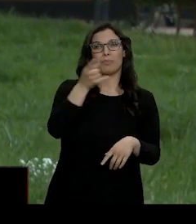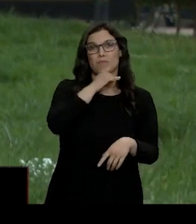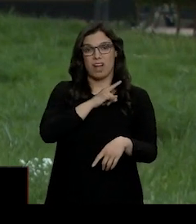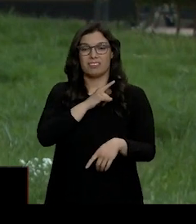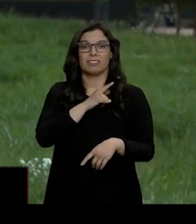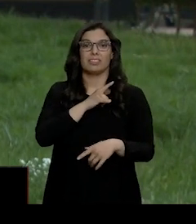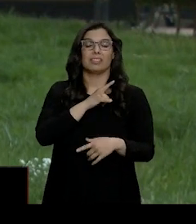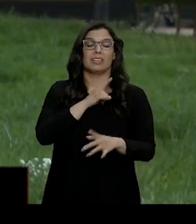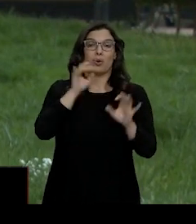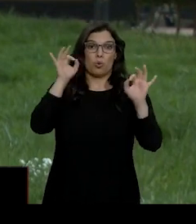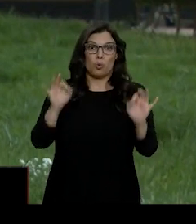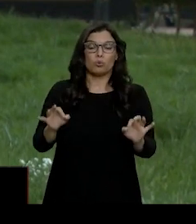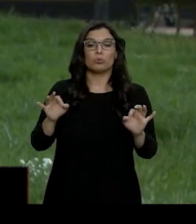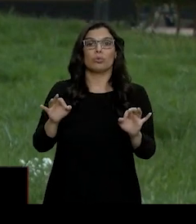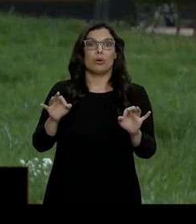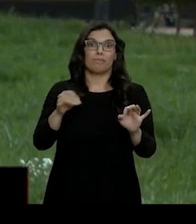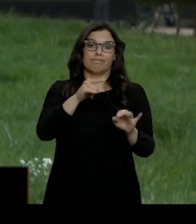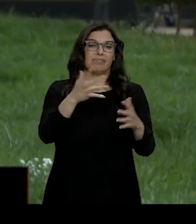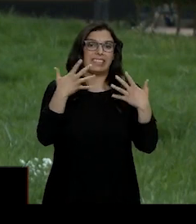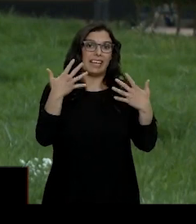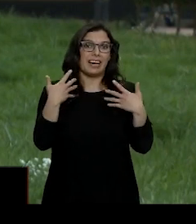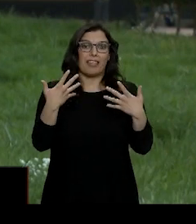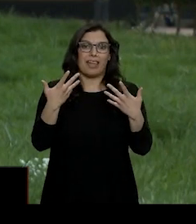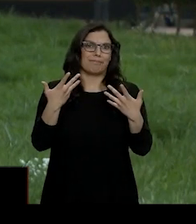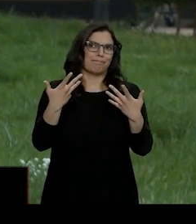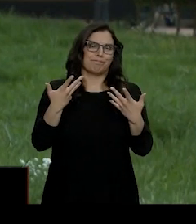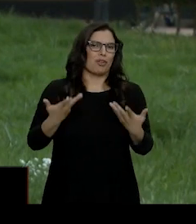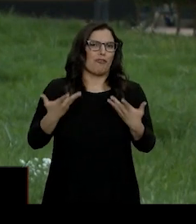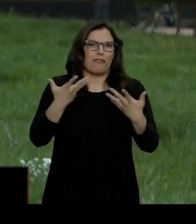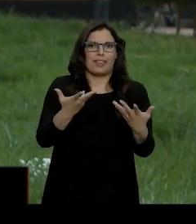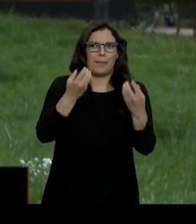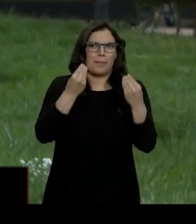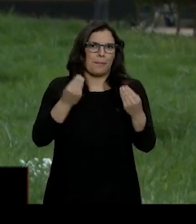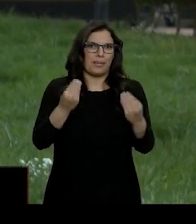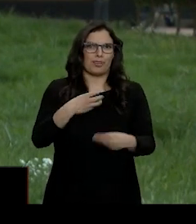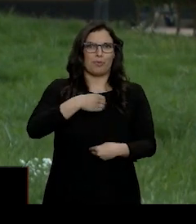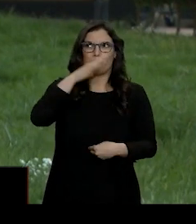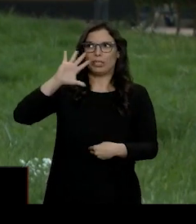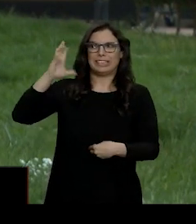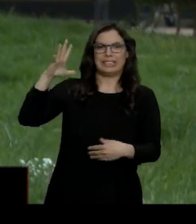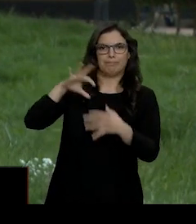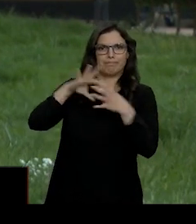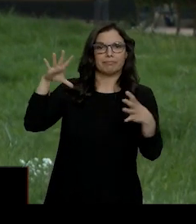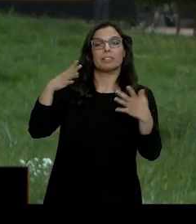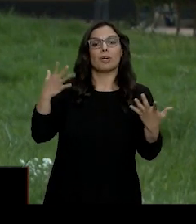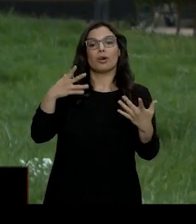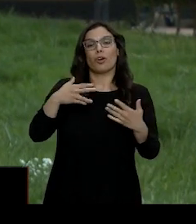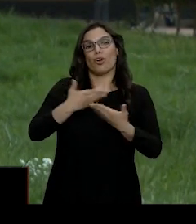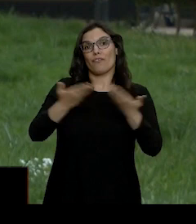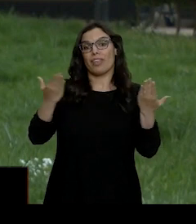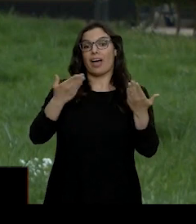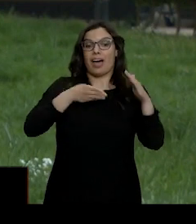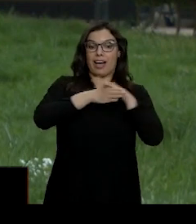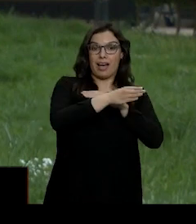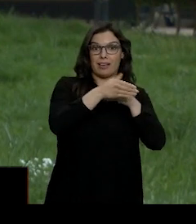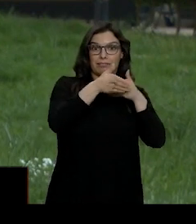climatológicas en las que la terraza no han podido ofrecer todo el servicio, todo su potencial, los hosteleros confían en que la apertura de ese interior